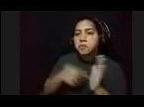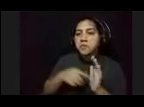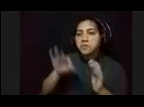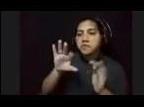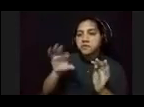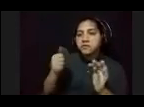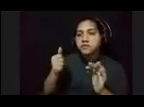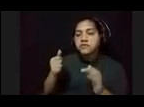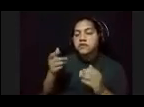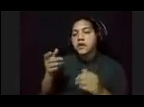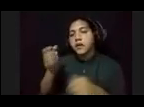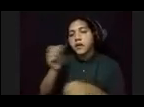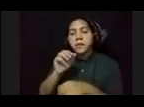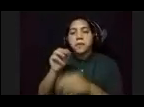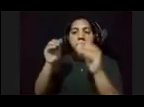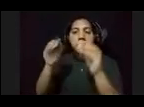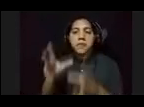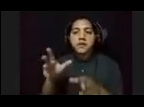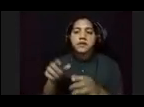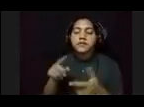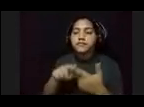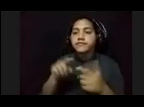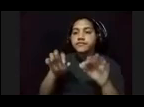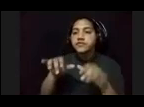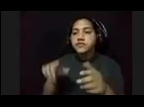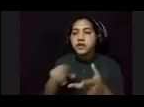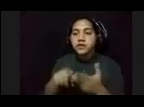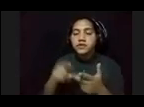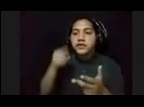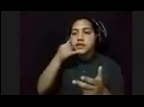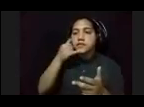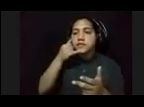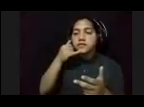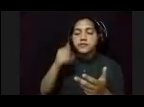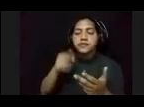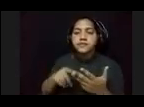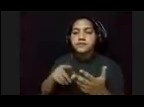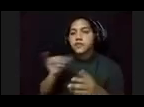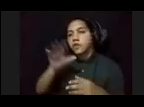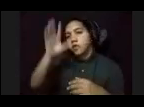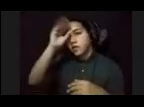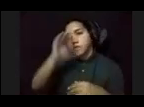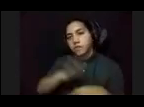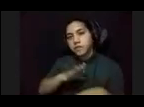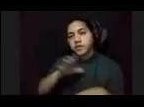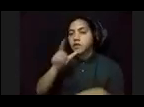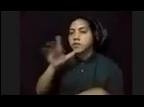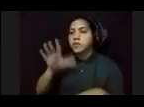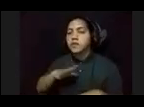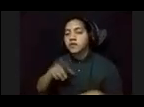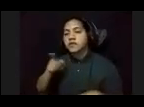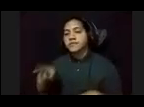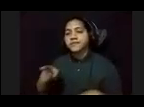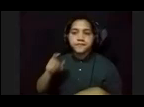las maestras, las taquígrafas y las telefonistas. Igual que los hombres, las mujeres en la fuerza